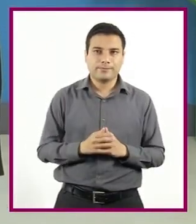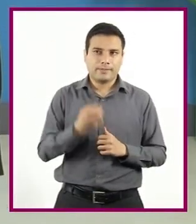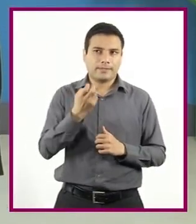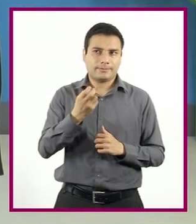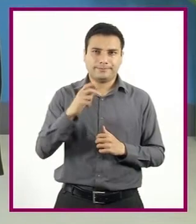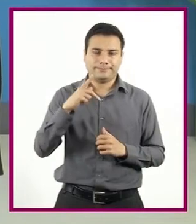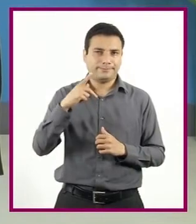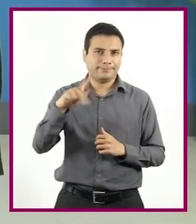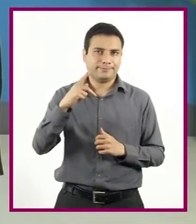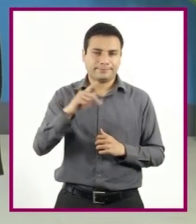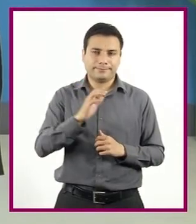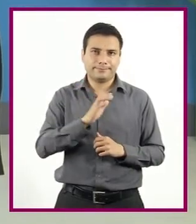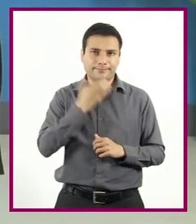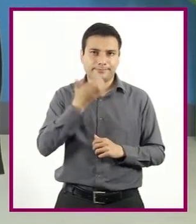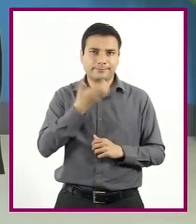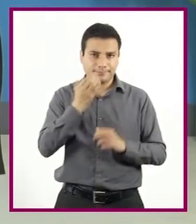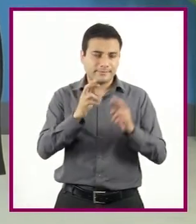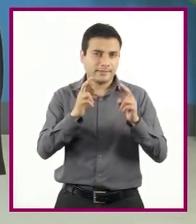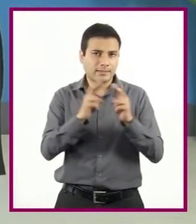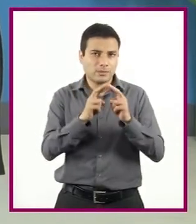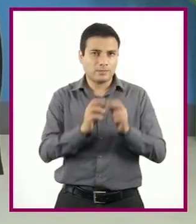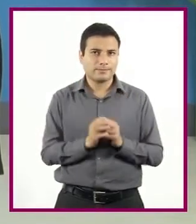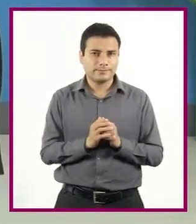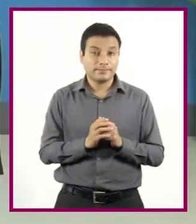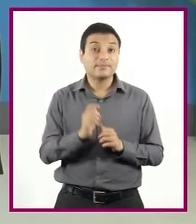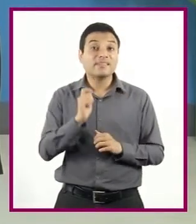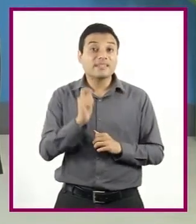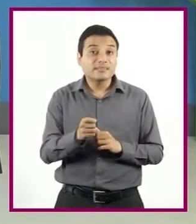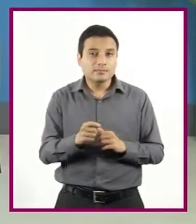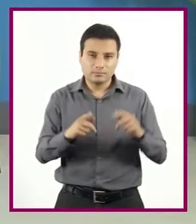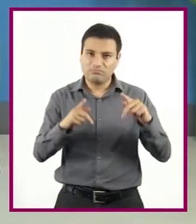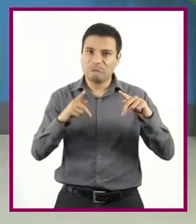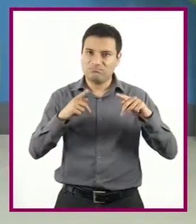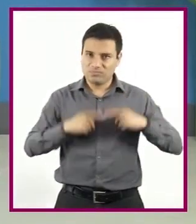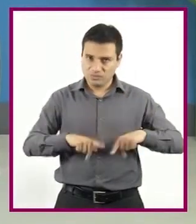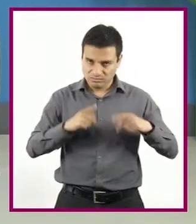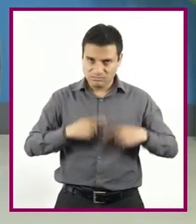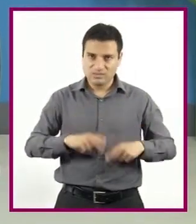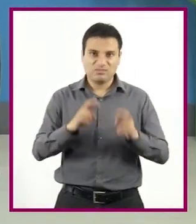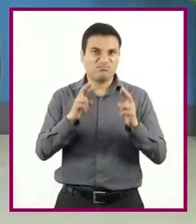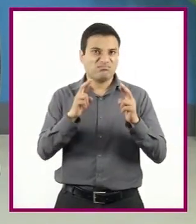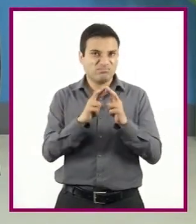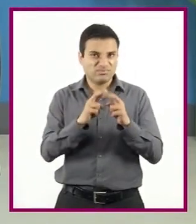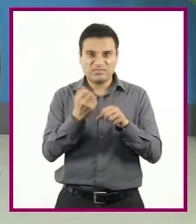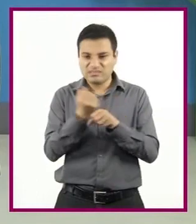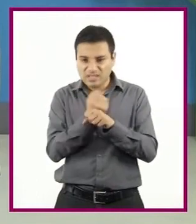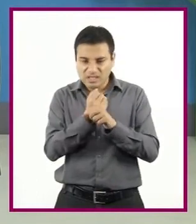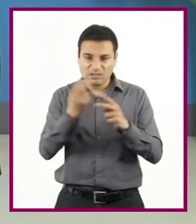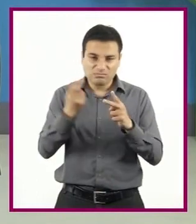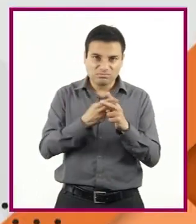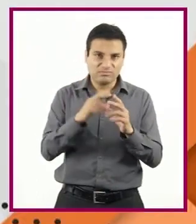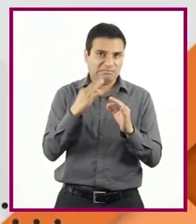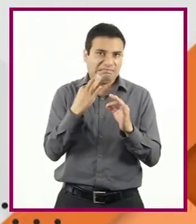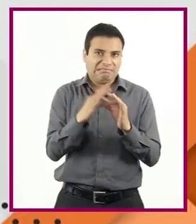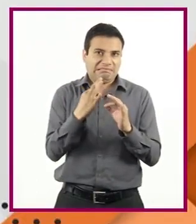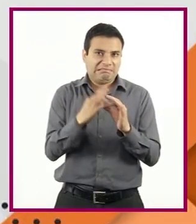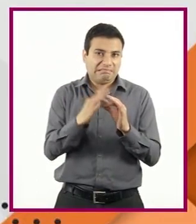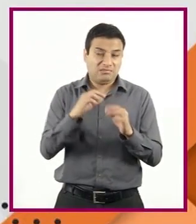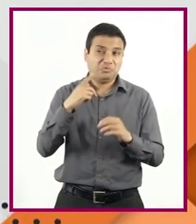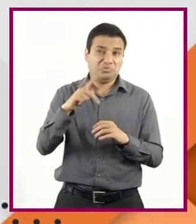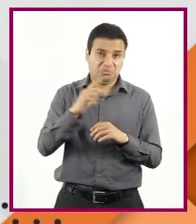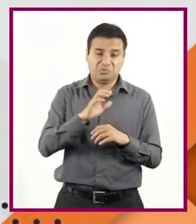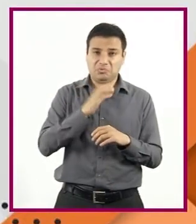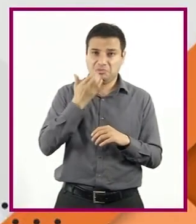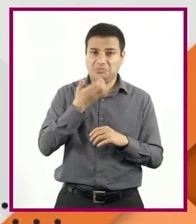de la religión mexica nos habla de una profunda disciplina para cumplir con las obligaciones de cada fiesta. De la